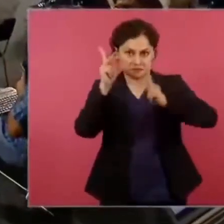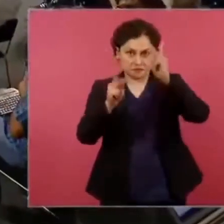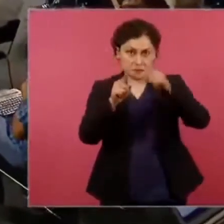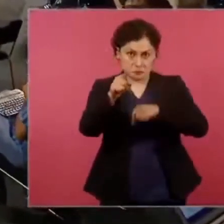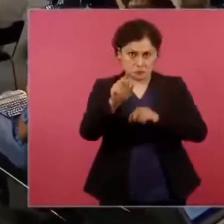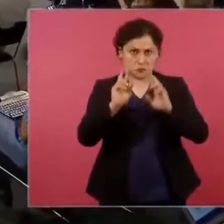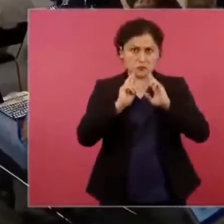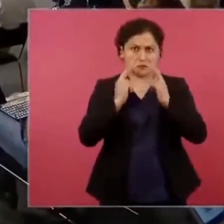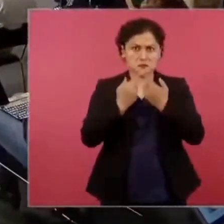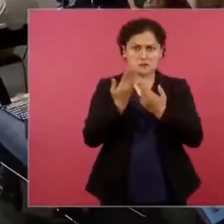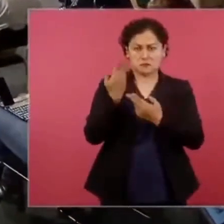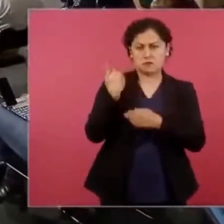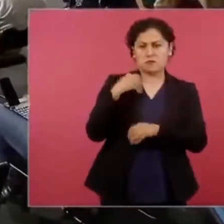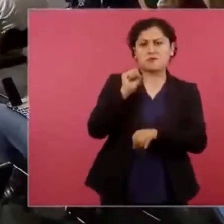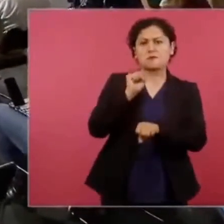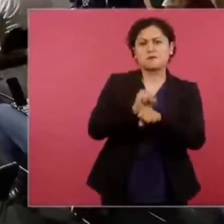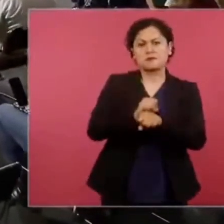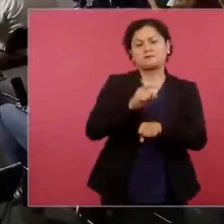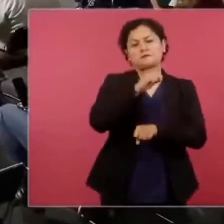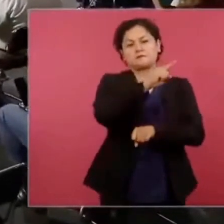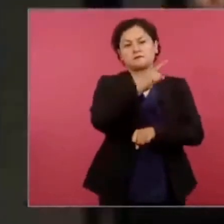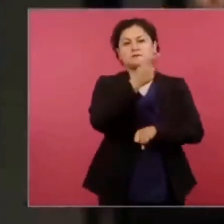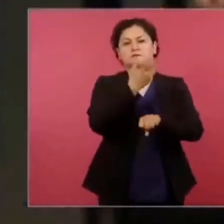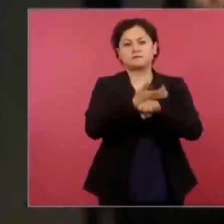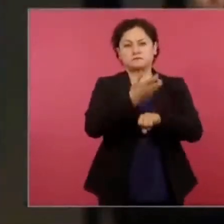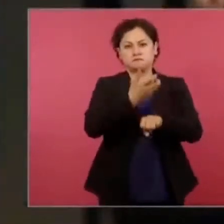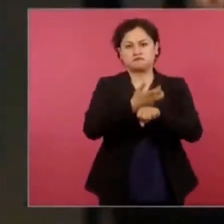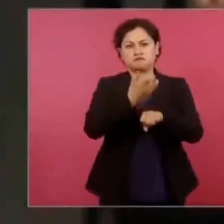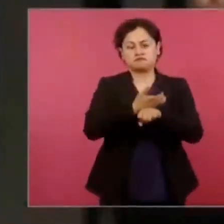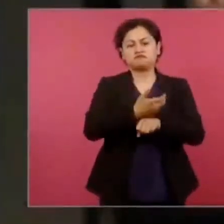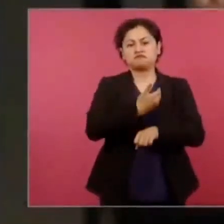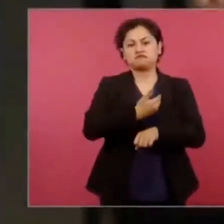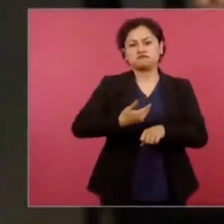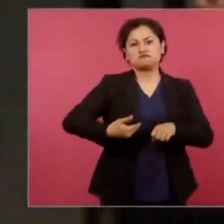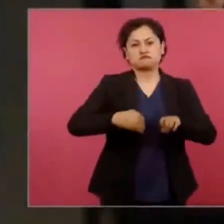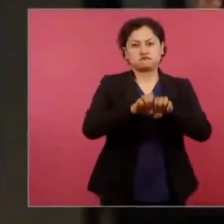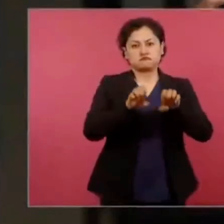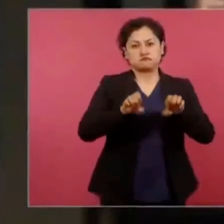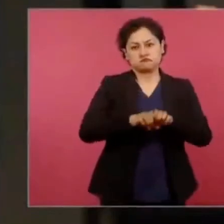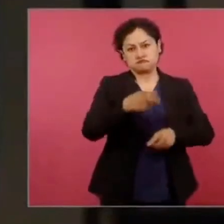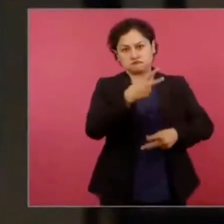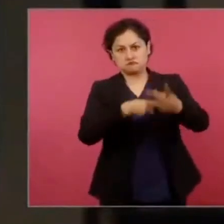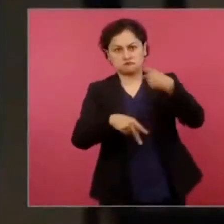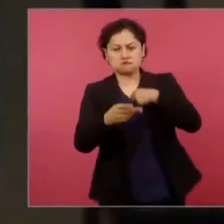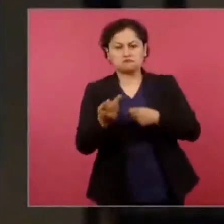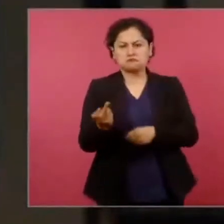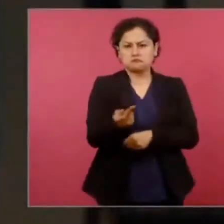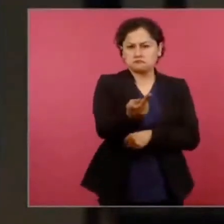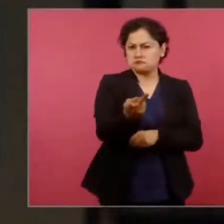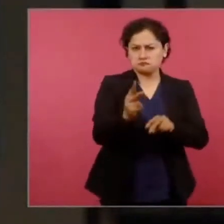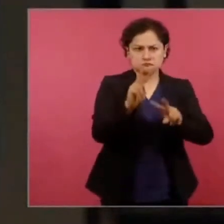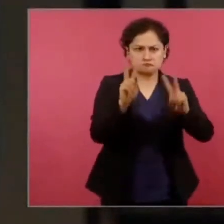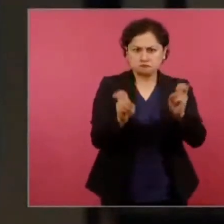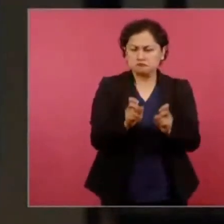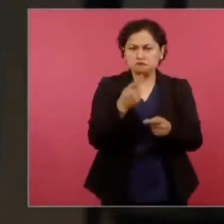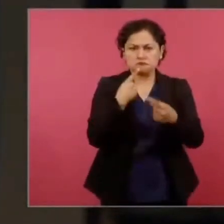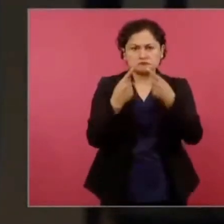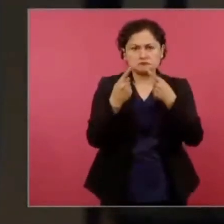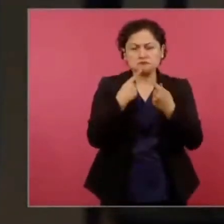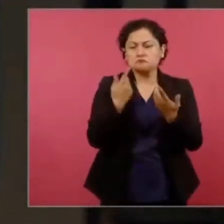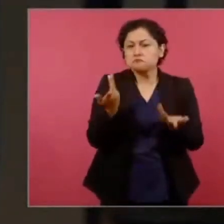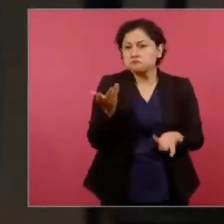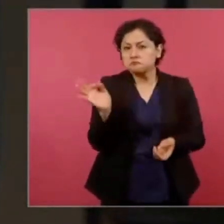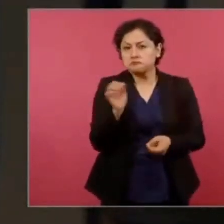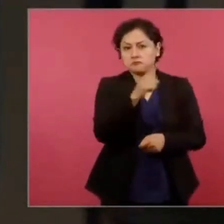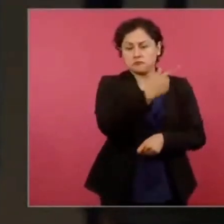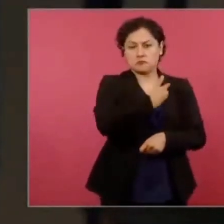asesora de la Casa Blanca para Seguridad. ¿Qué temas se trataron? Si fue sobre estas propuestas del presidente Biden para